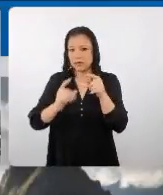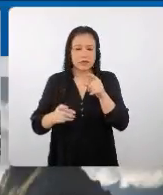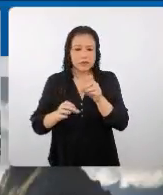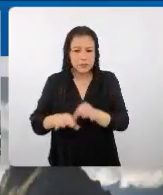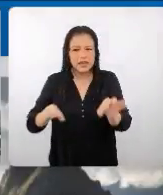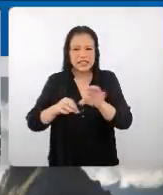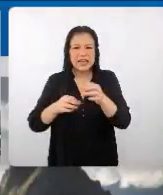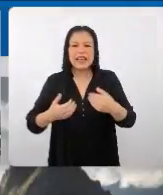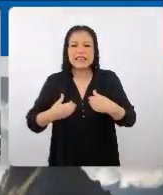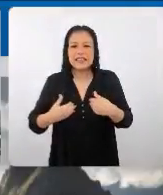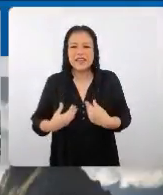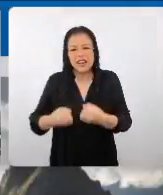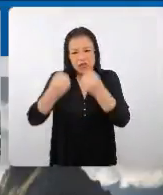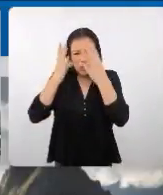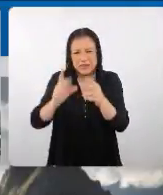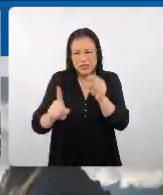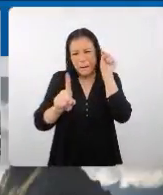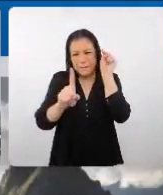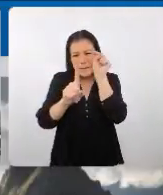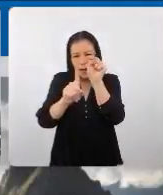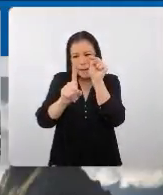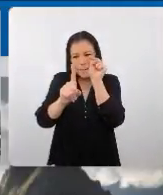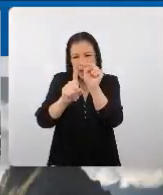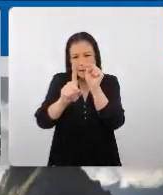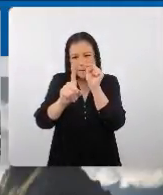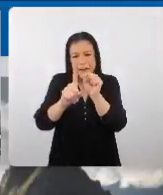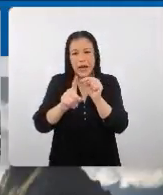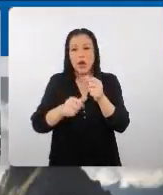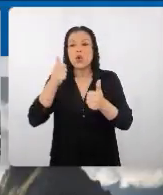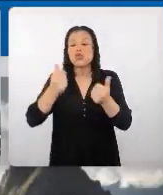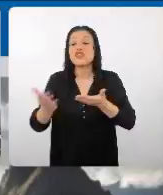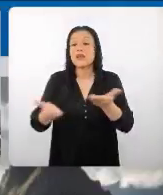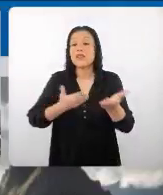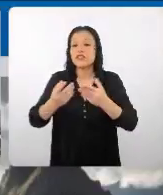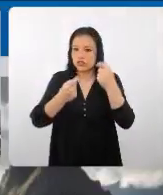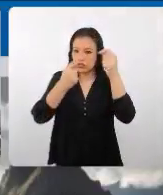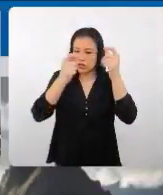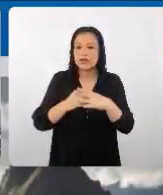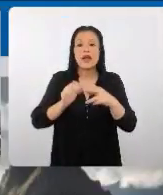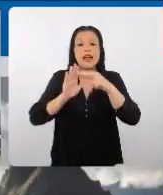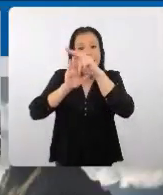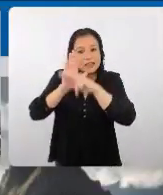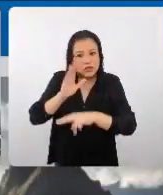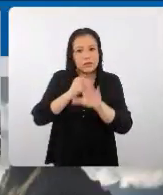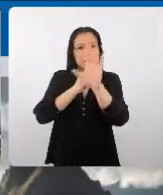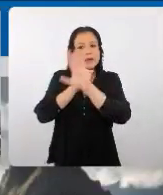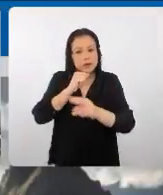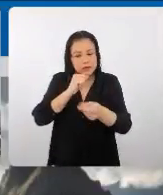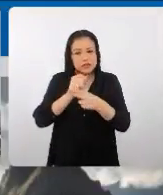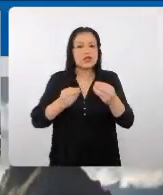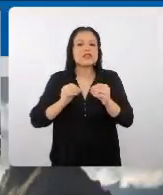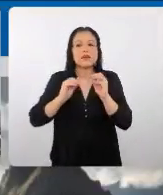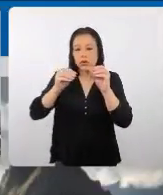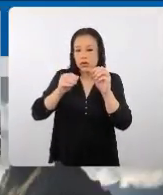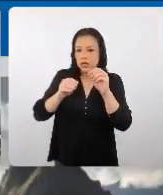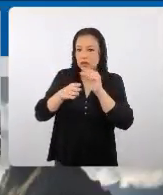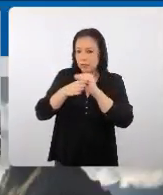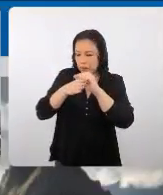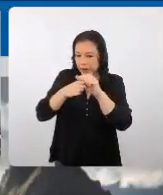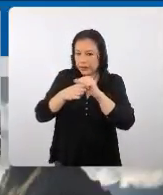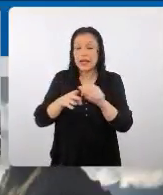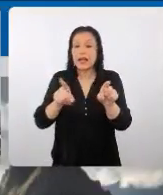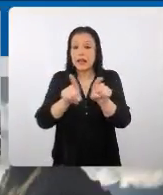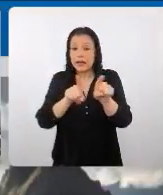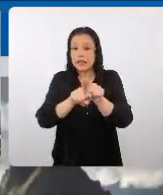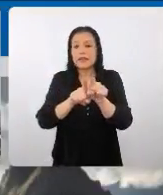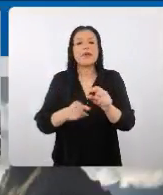con información detallada sobre los servicios turísticos, las medidas biosanitarias que se están implementando y también acerca